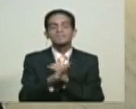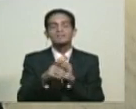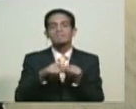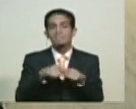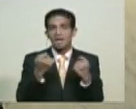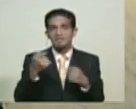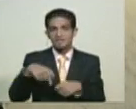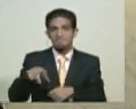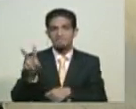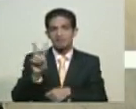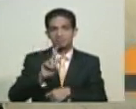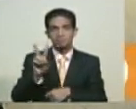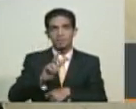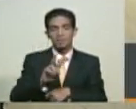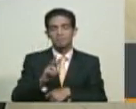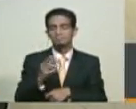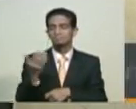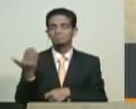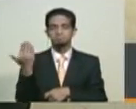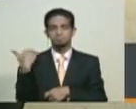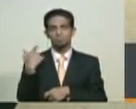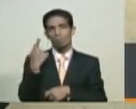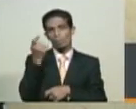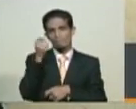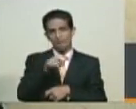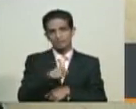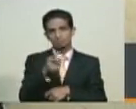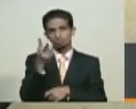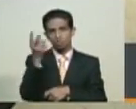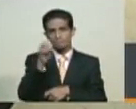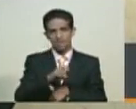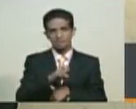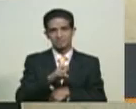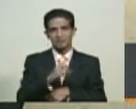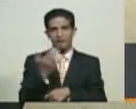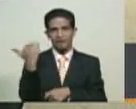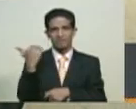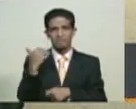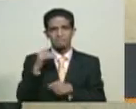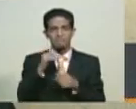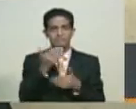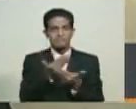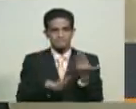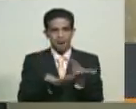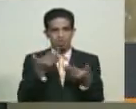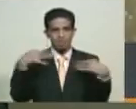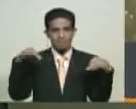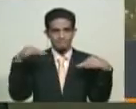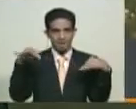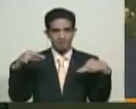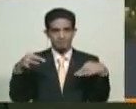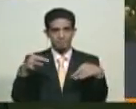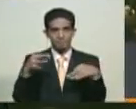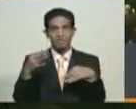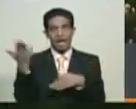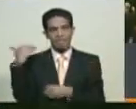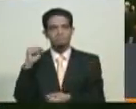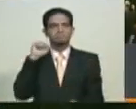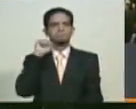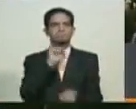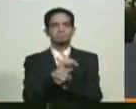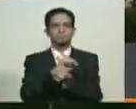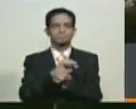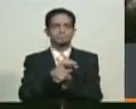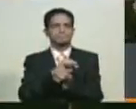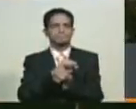Venezuela, hace un mes, dos meses, en la operación Manos de Papel, fue capturado por los cuerpos de